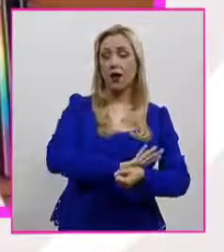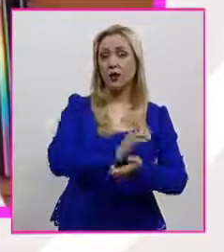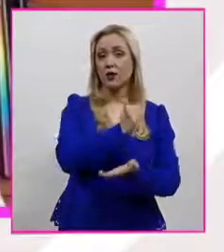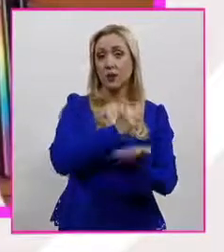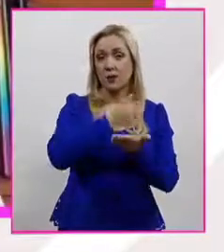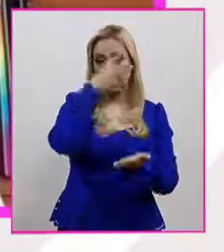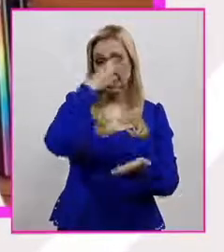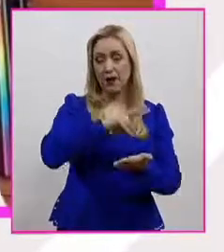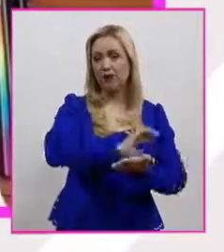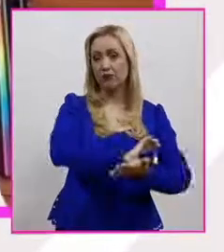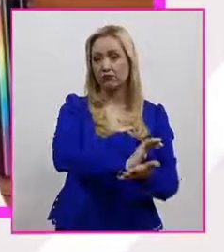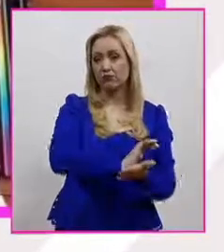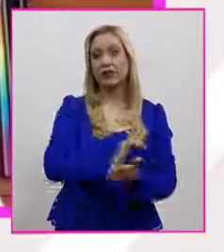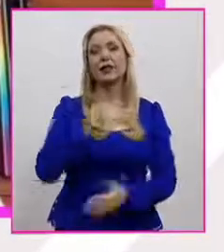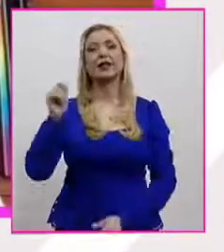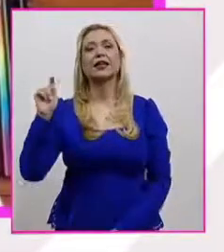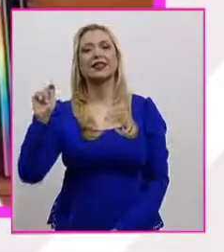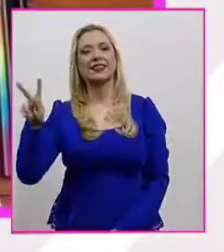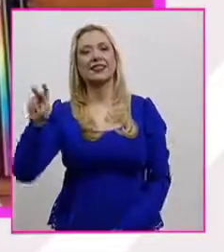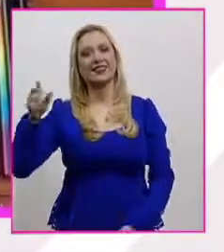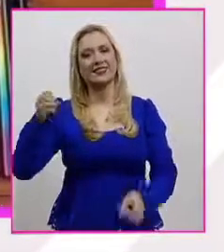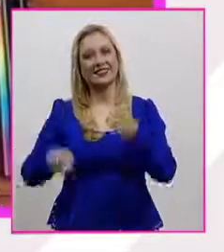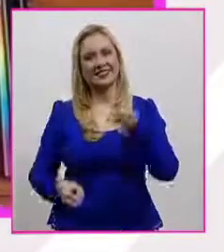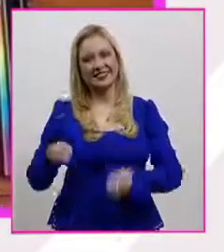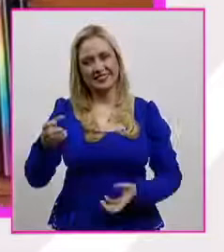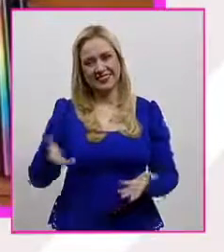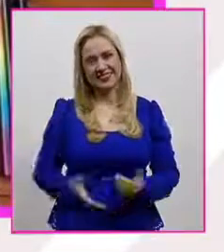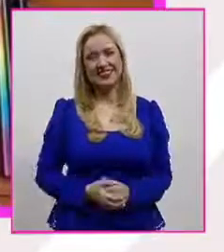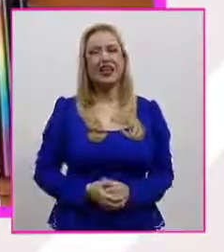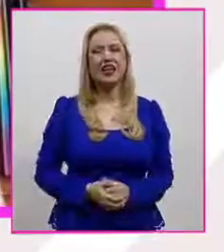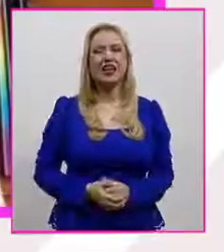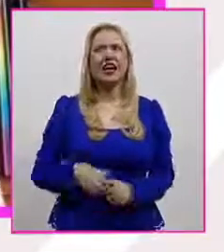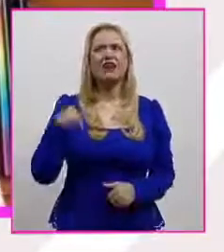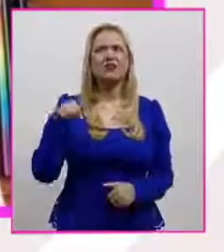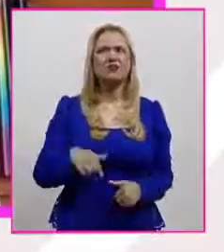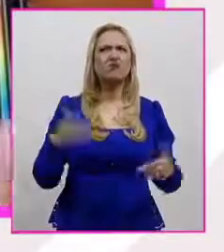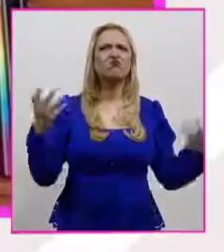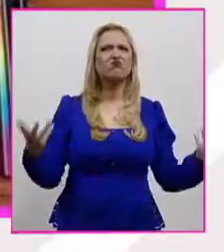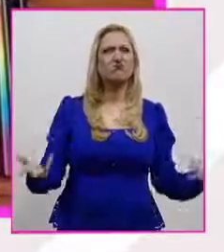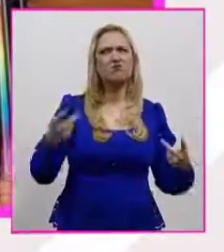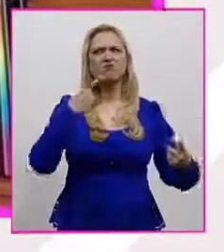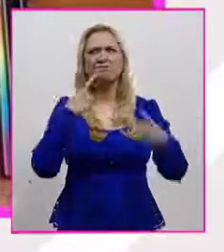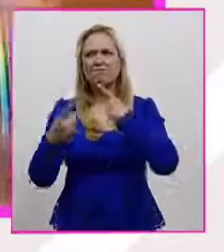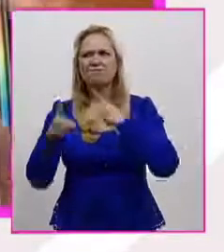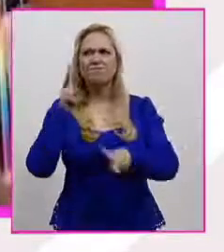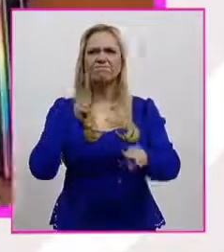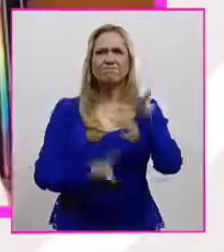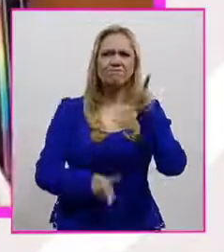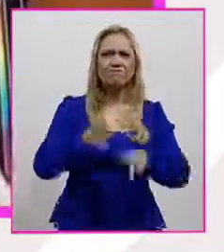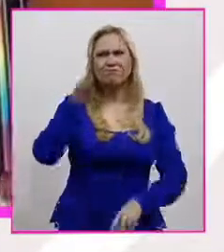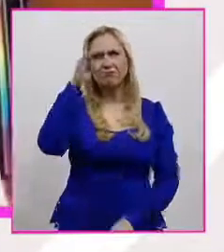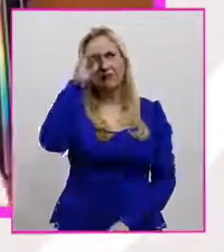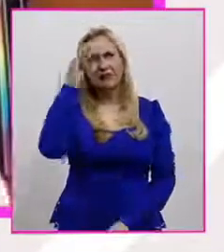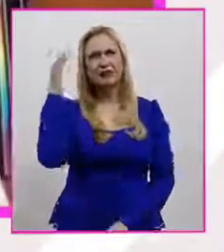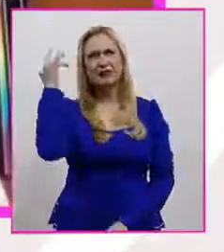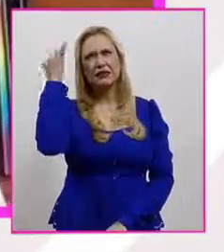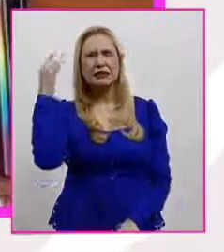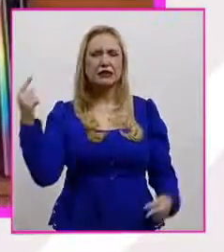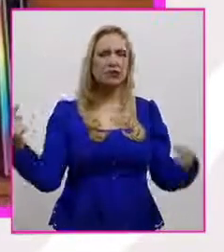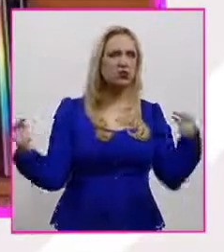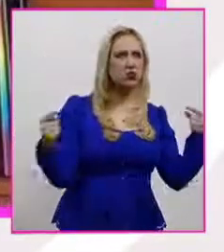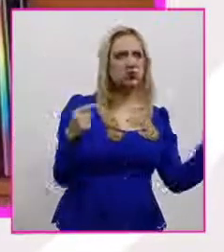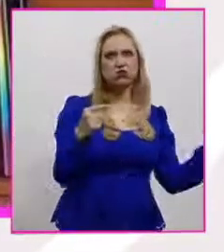de la Ciudad de México, el COPRED. Espacio Diverso es un espacio para reflexionar, hablar, debatir, pensar sobre el